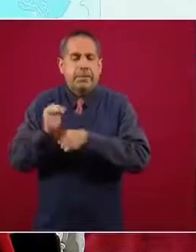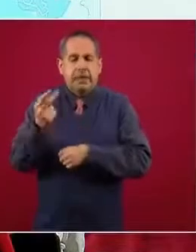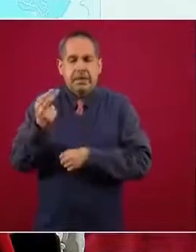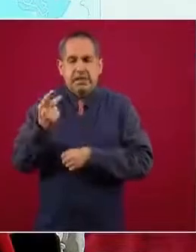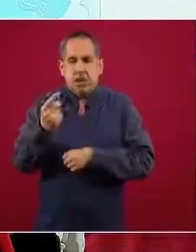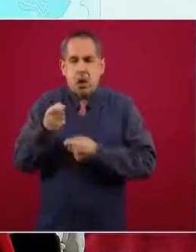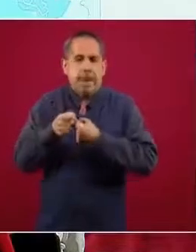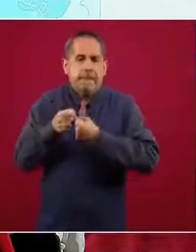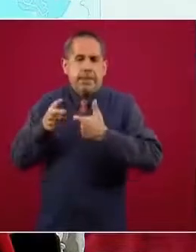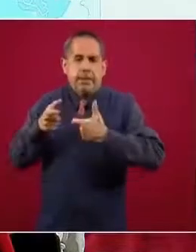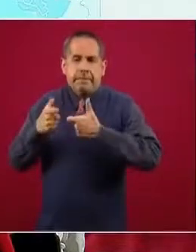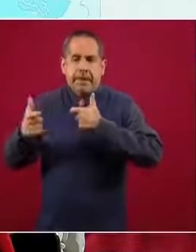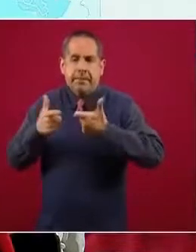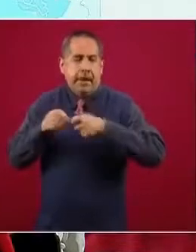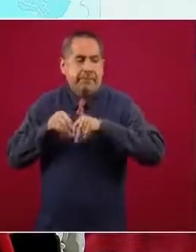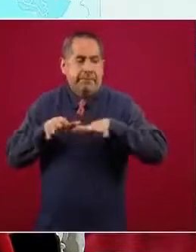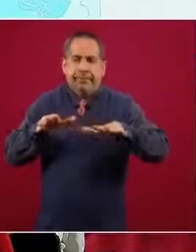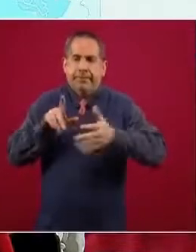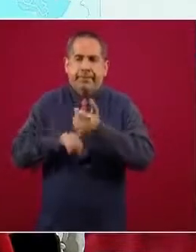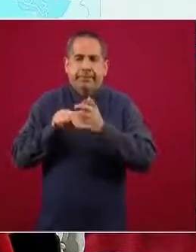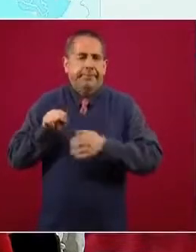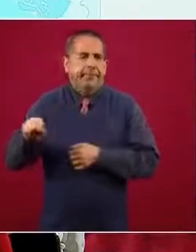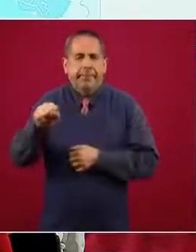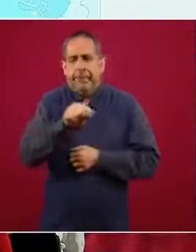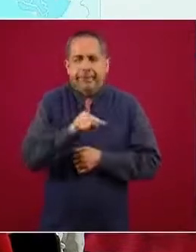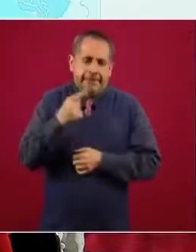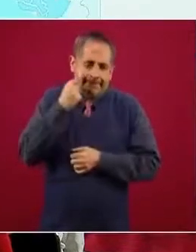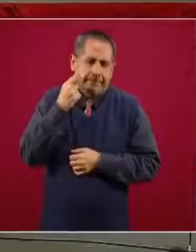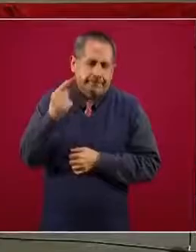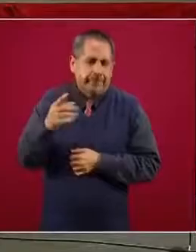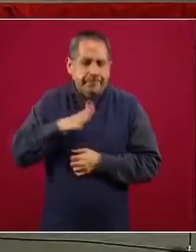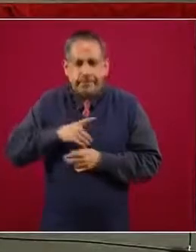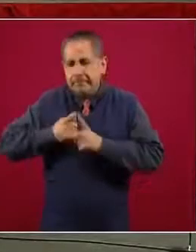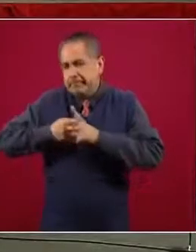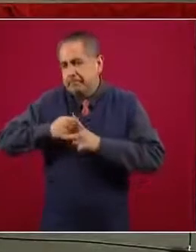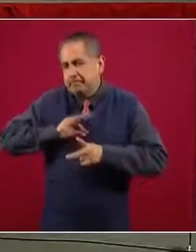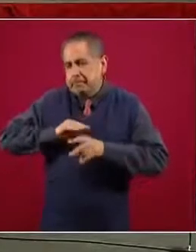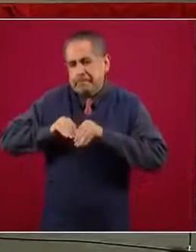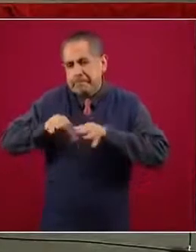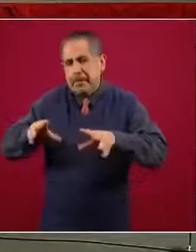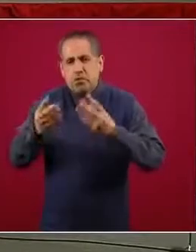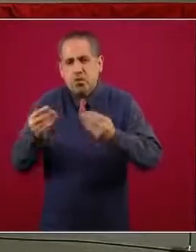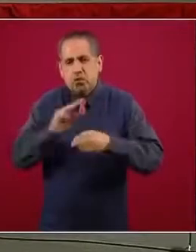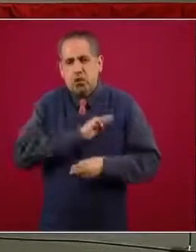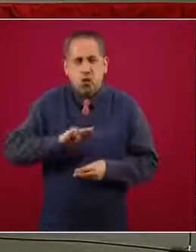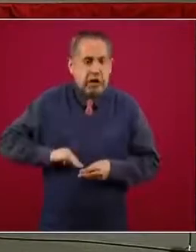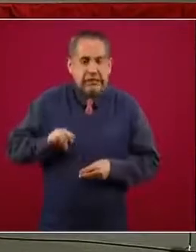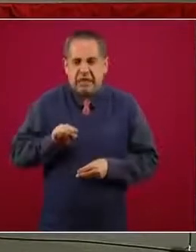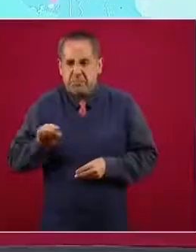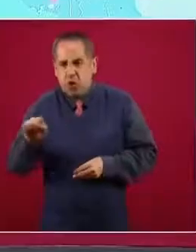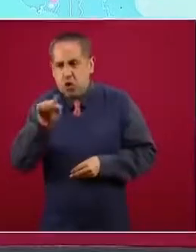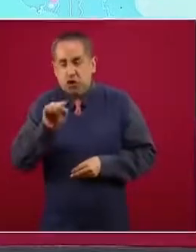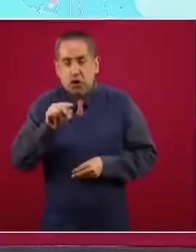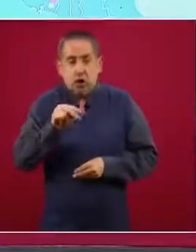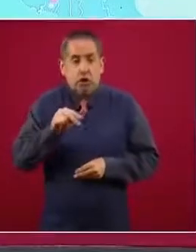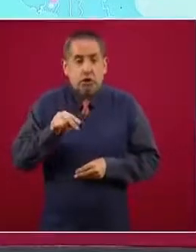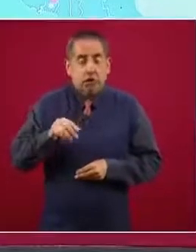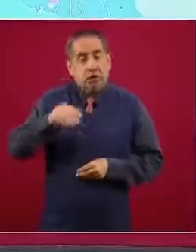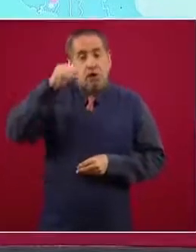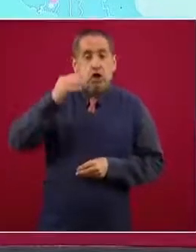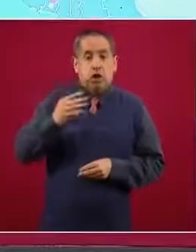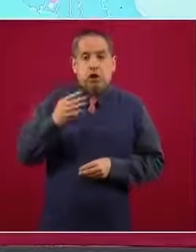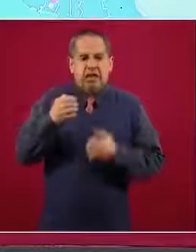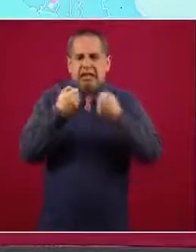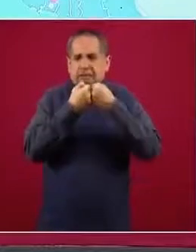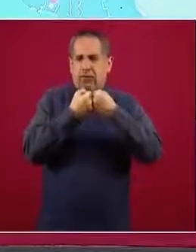una dispersión y un incremento en base a la tasa de incidencia acumulada en muchos de los municipios de la Sierra Sonorense, colindantes